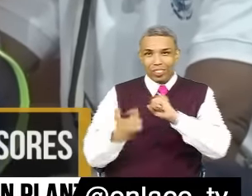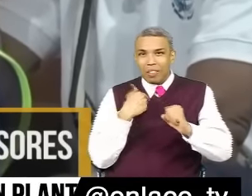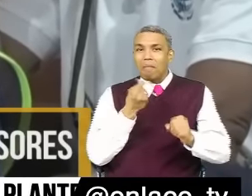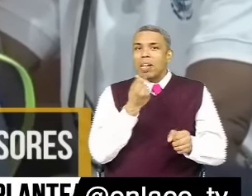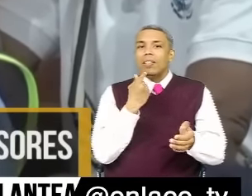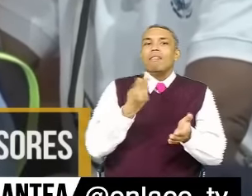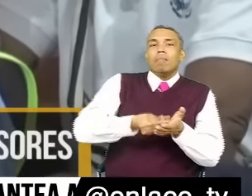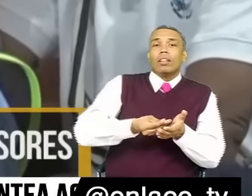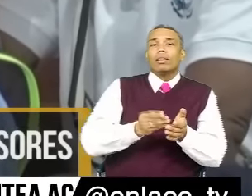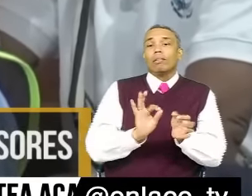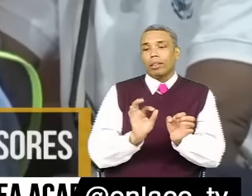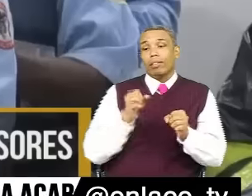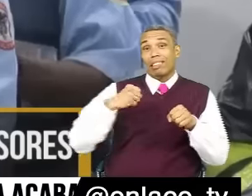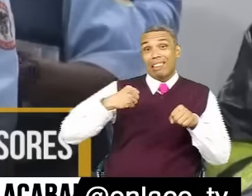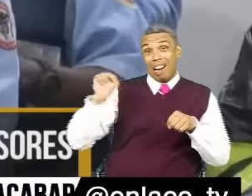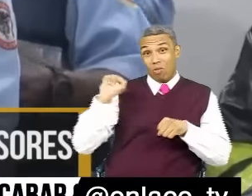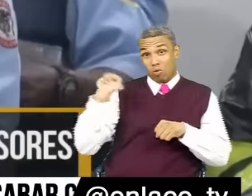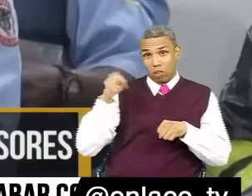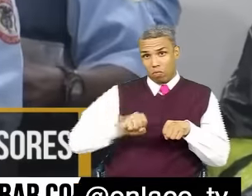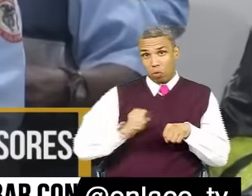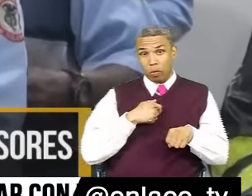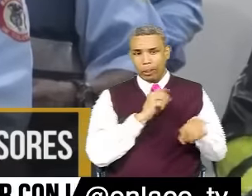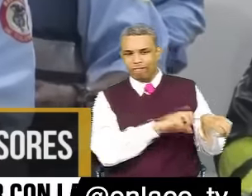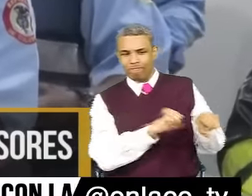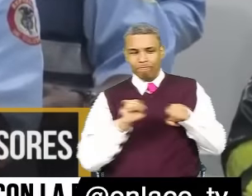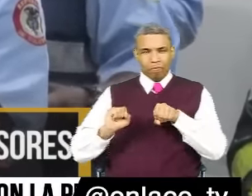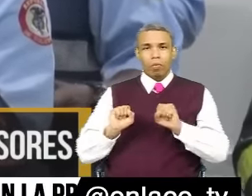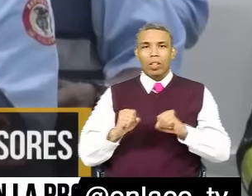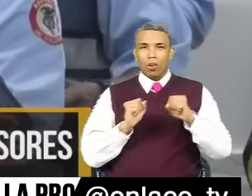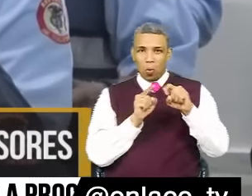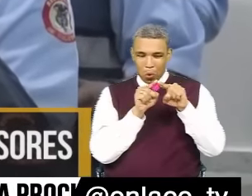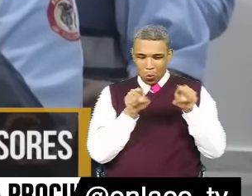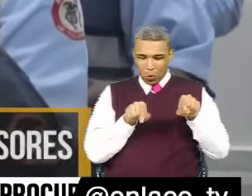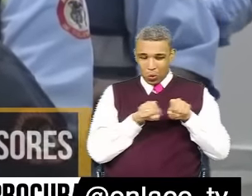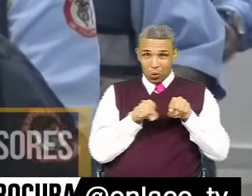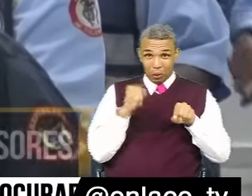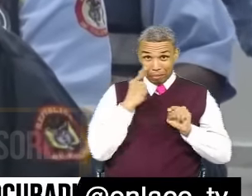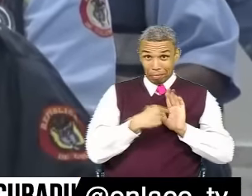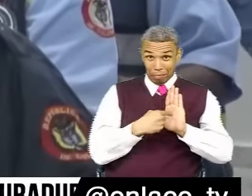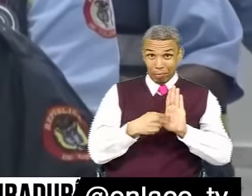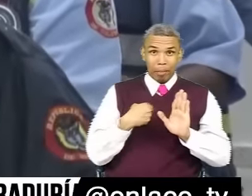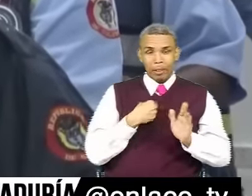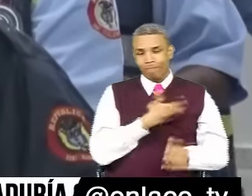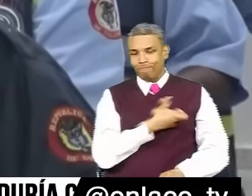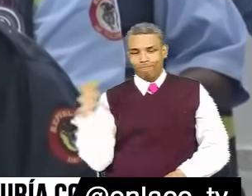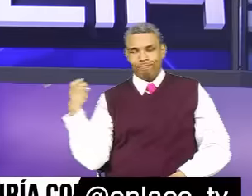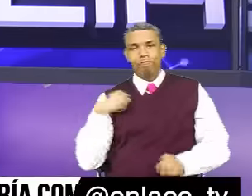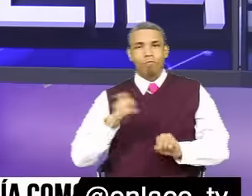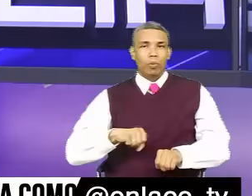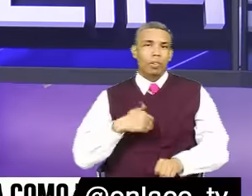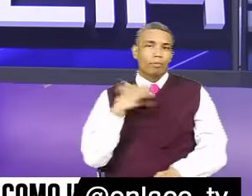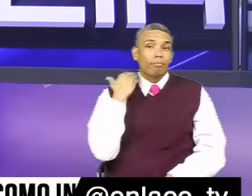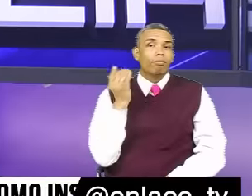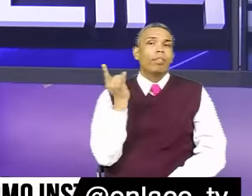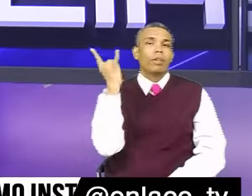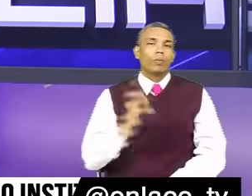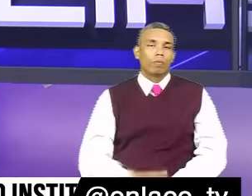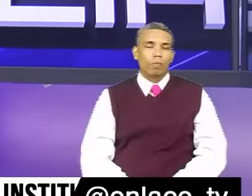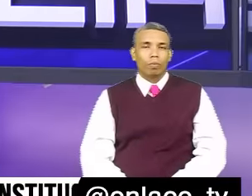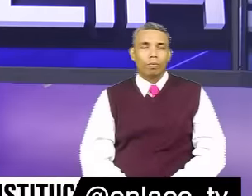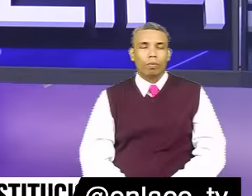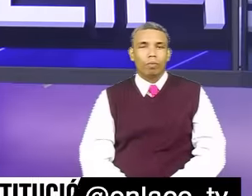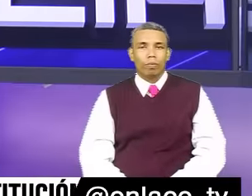inmovilización del vehículo y, como apoyo a la sociedad, el conductor responderá con trabajo comunitario. Y hay